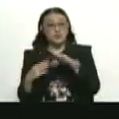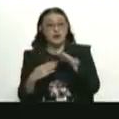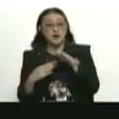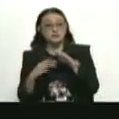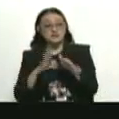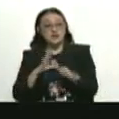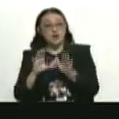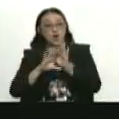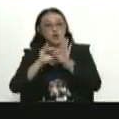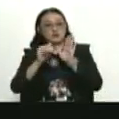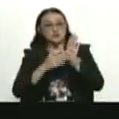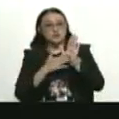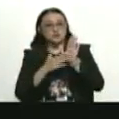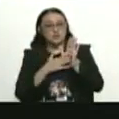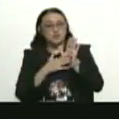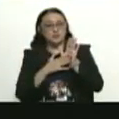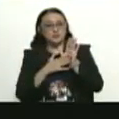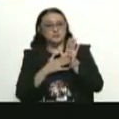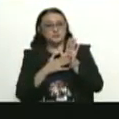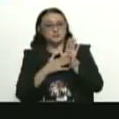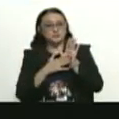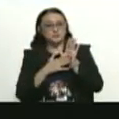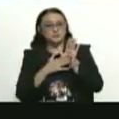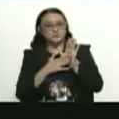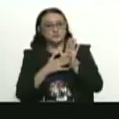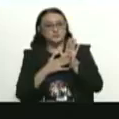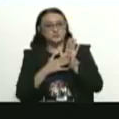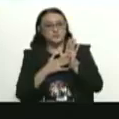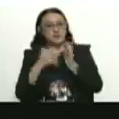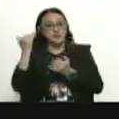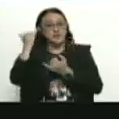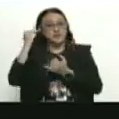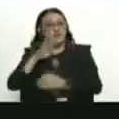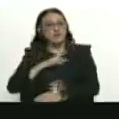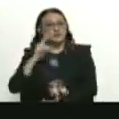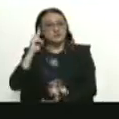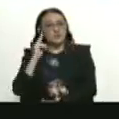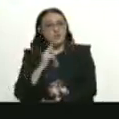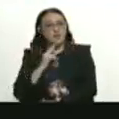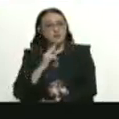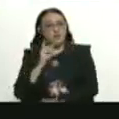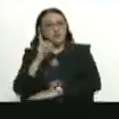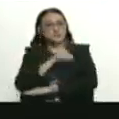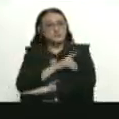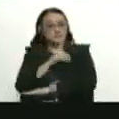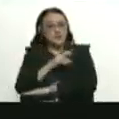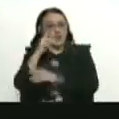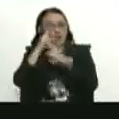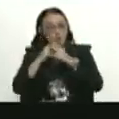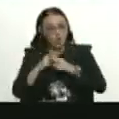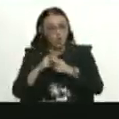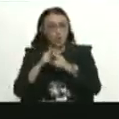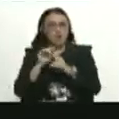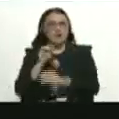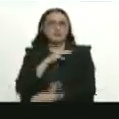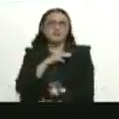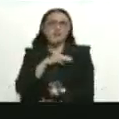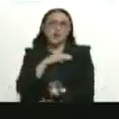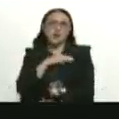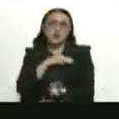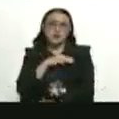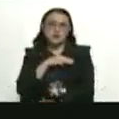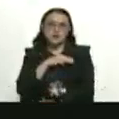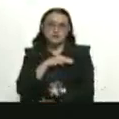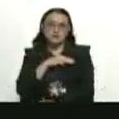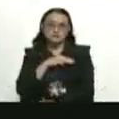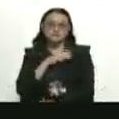la Constitución de la República Bolivariana de Venezuela y en los ideales de Simón Bolívar. La disciplina, el honor y la moral de nuestra institución